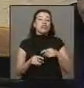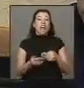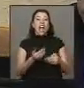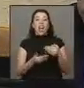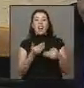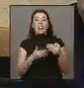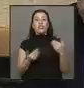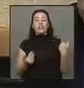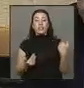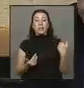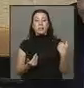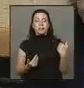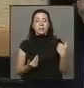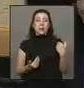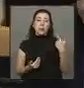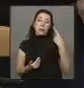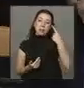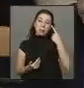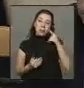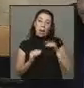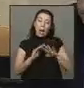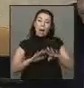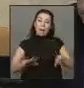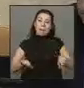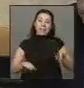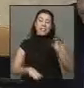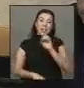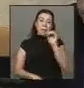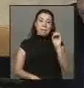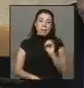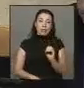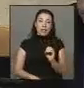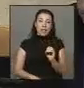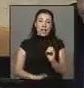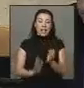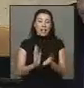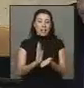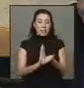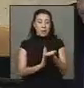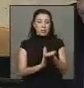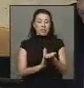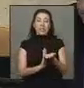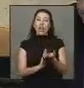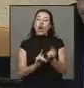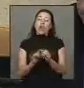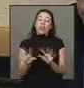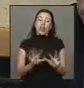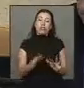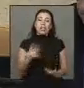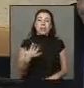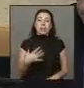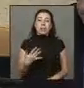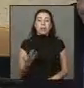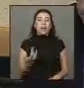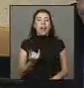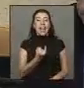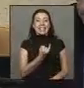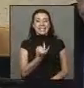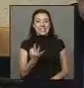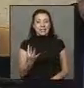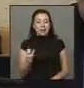atrás. Pero más allá del guarismo de crecimiento, hay otras cosas tan importantes como la